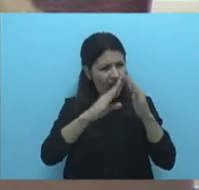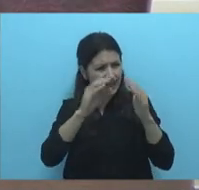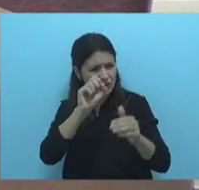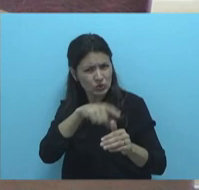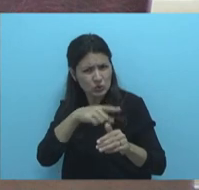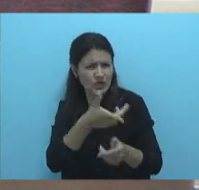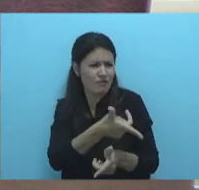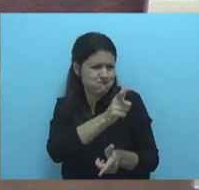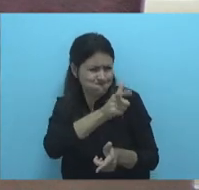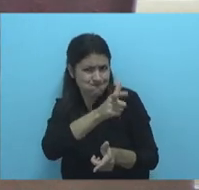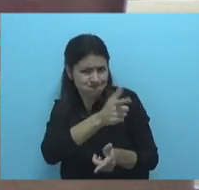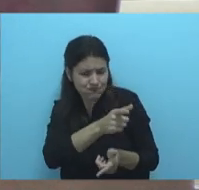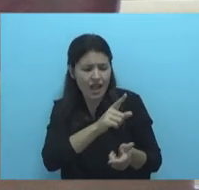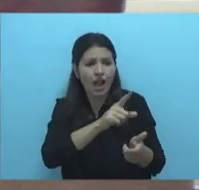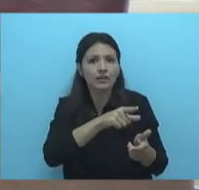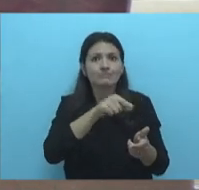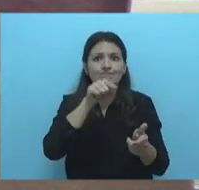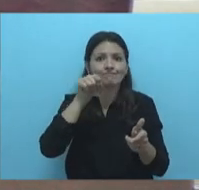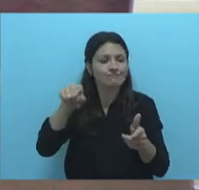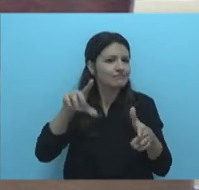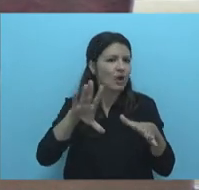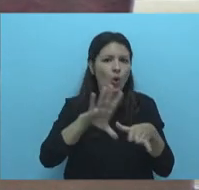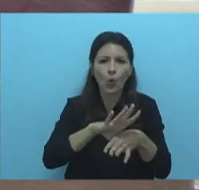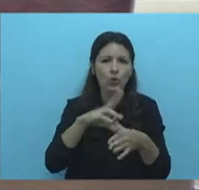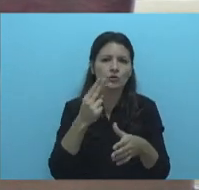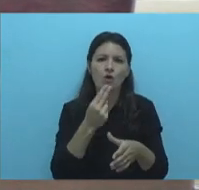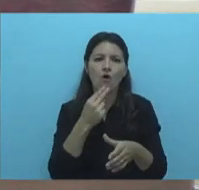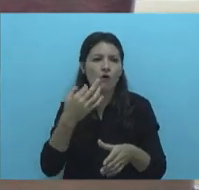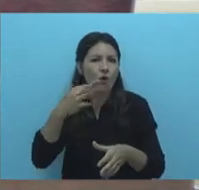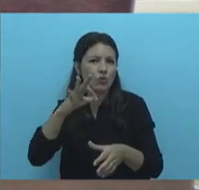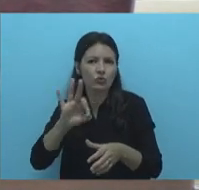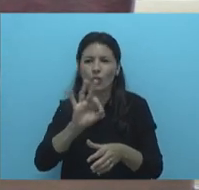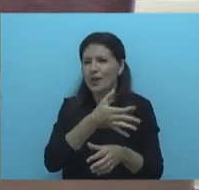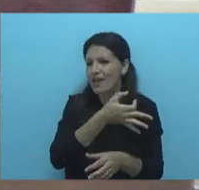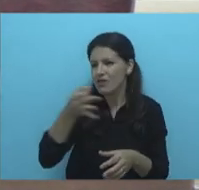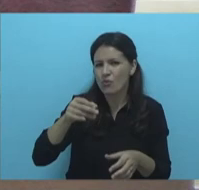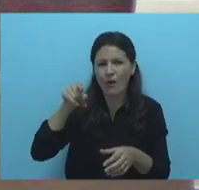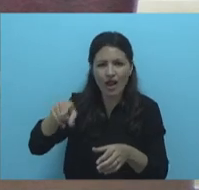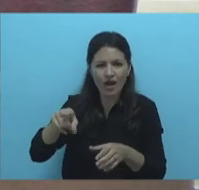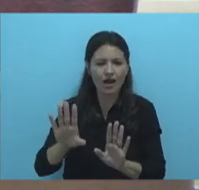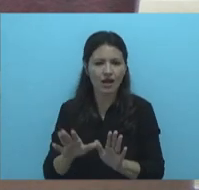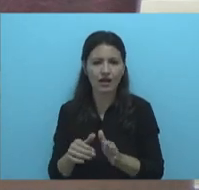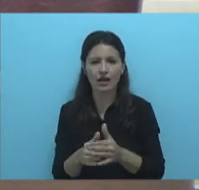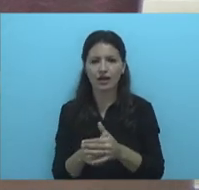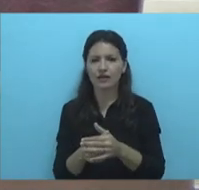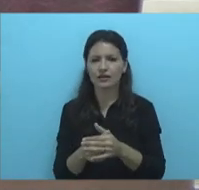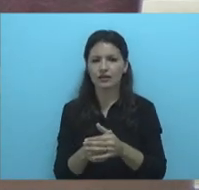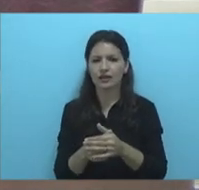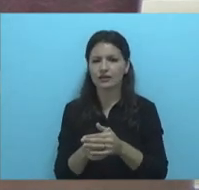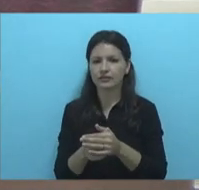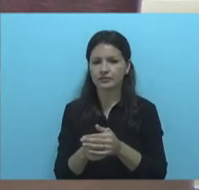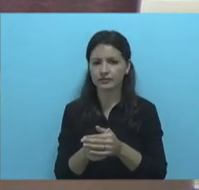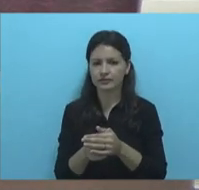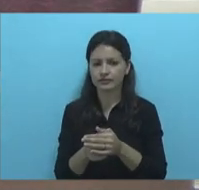La manera de escritura tiene dos escrituras que confundía y buscaba la confusión abiertamente.